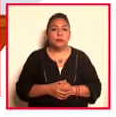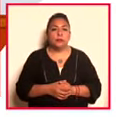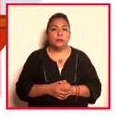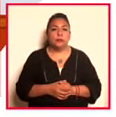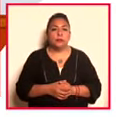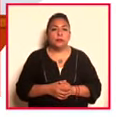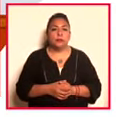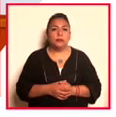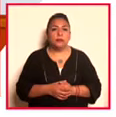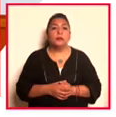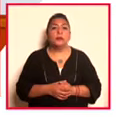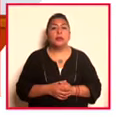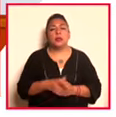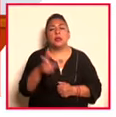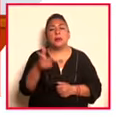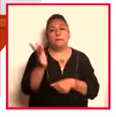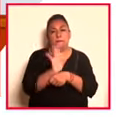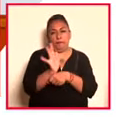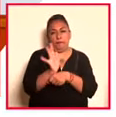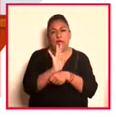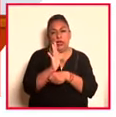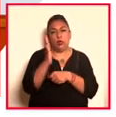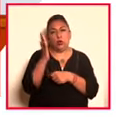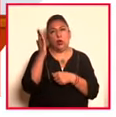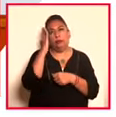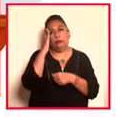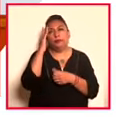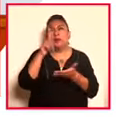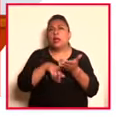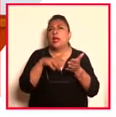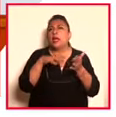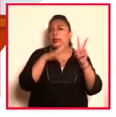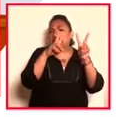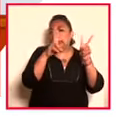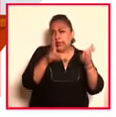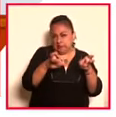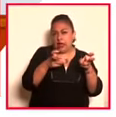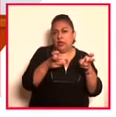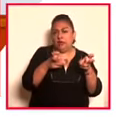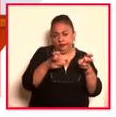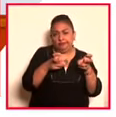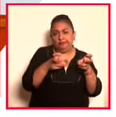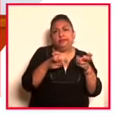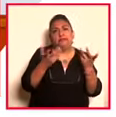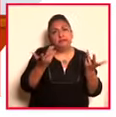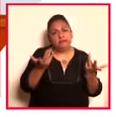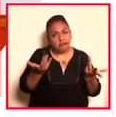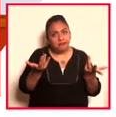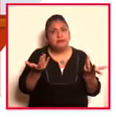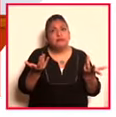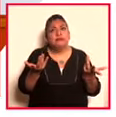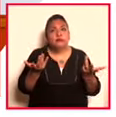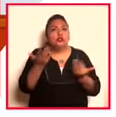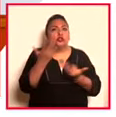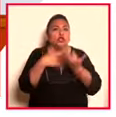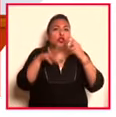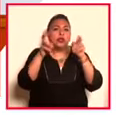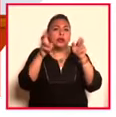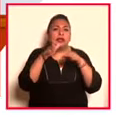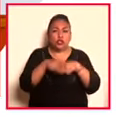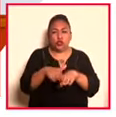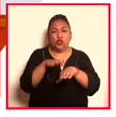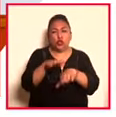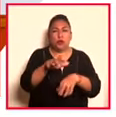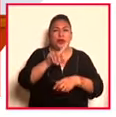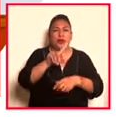En la base de la película, por un lado, hay como una temática y que viene siendo todo el asunto del trastorno del déficit de atención